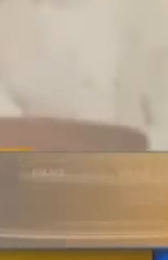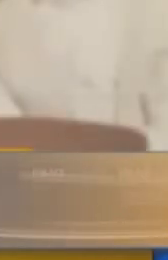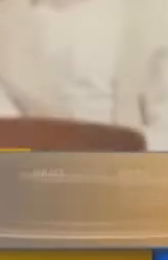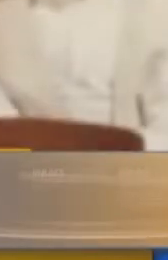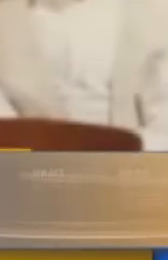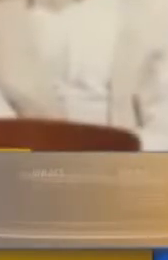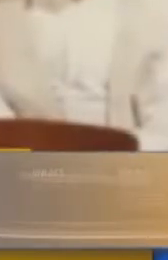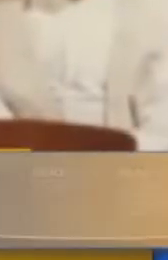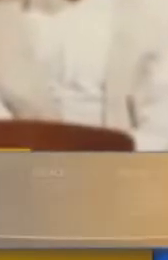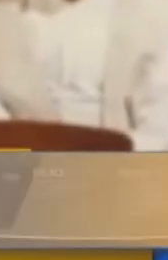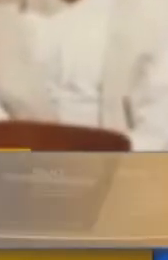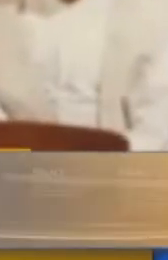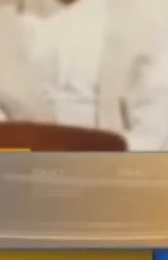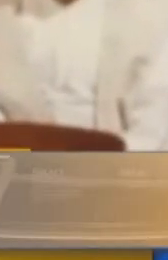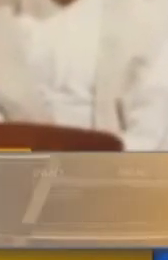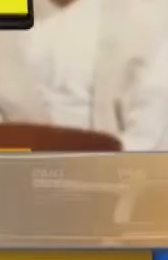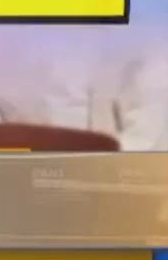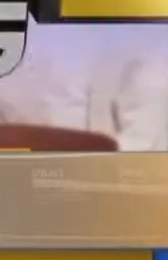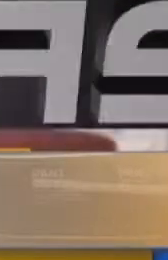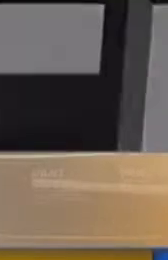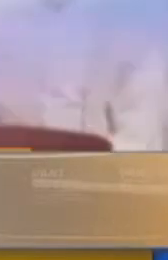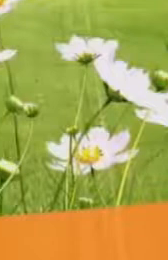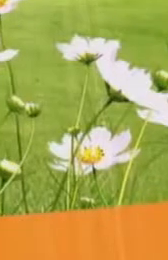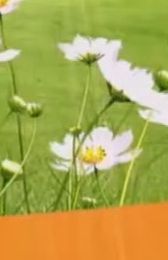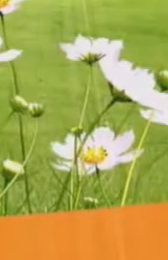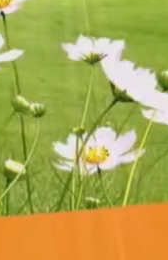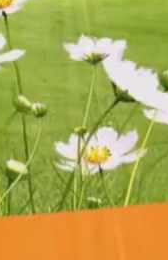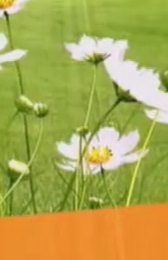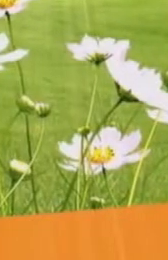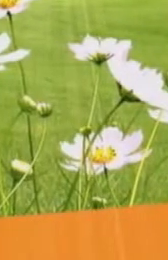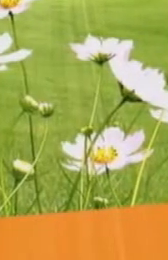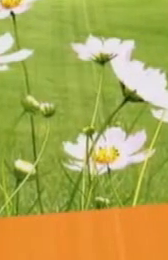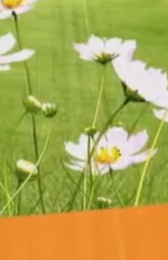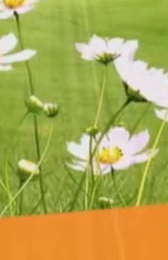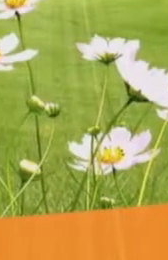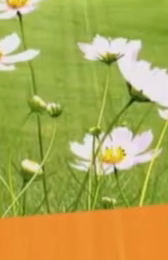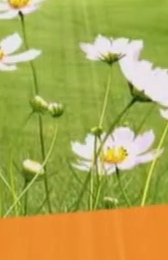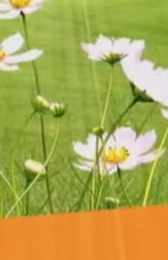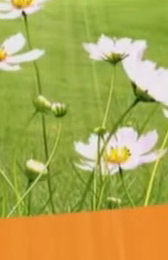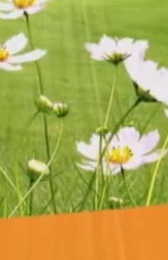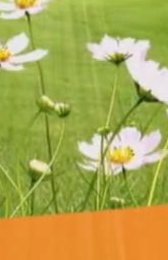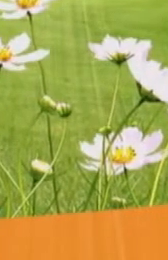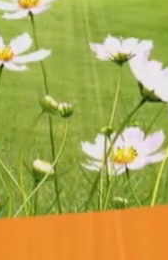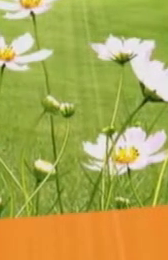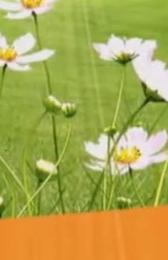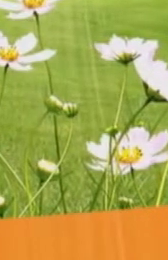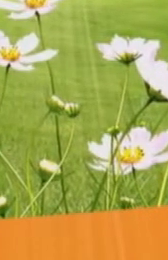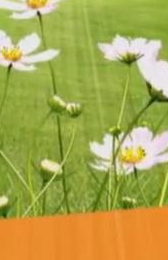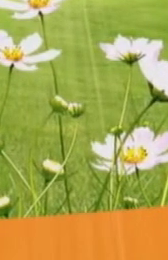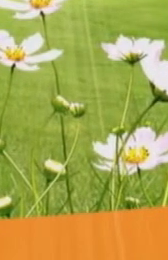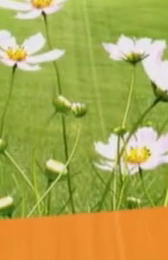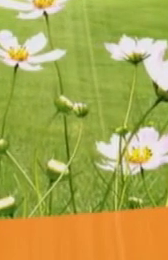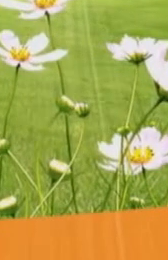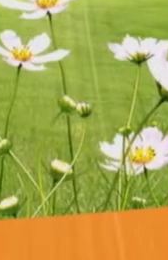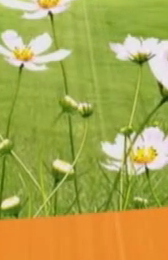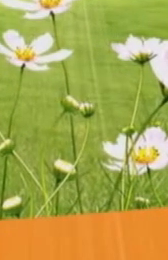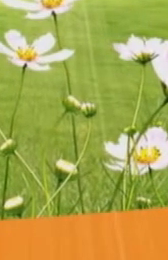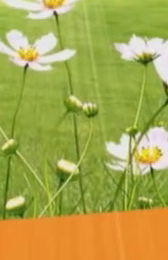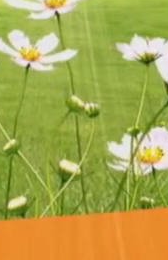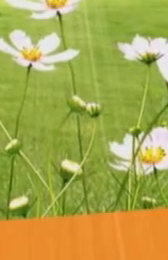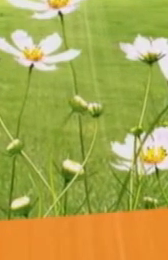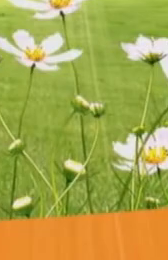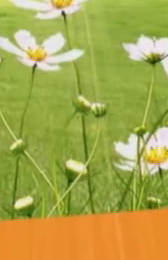Jesús hay celebración eucarística y compartir a esta hora. Con el patrocinio de Barsol Ecológico, Barsol Aroma, Delicias, Líder en Limpieza,